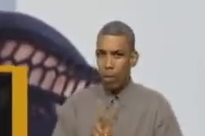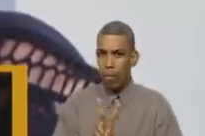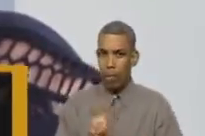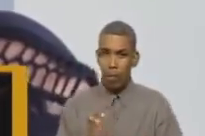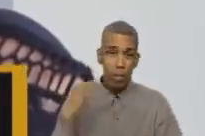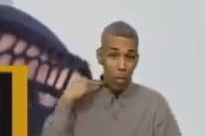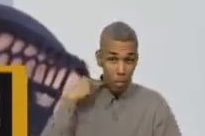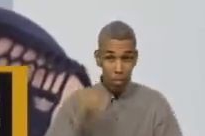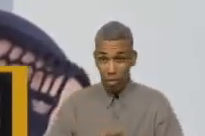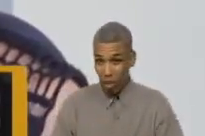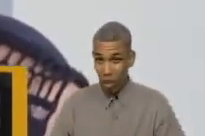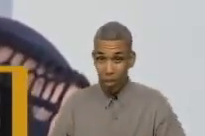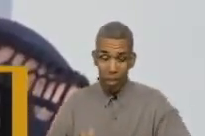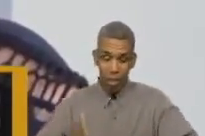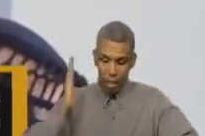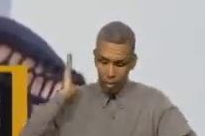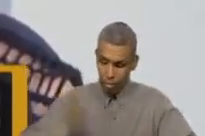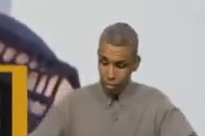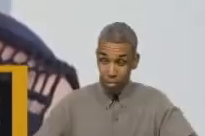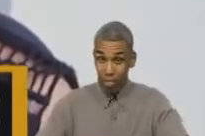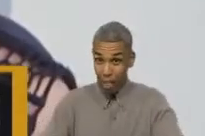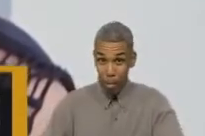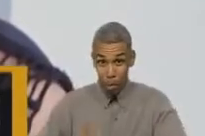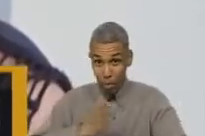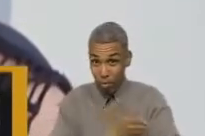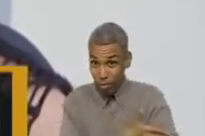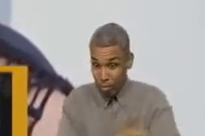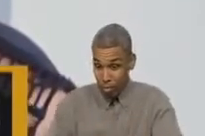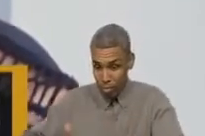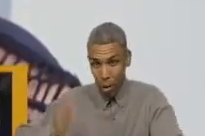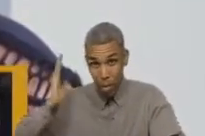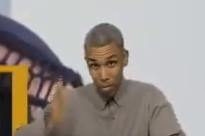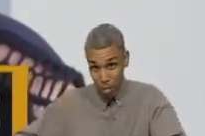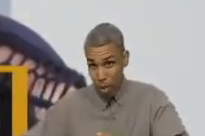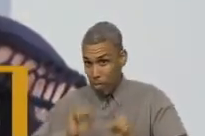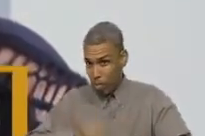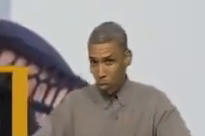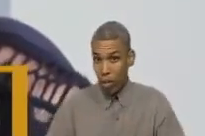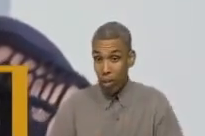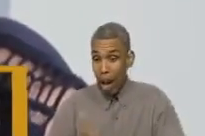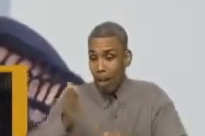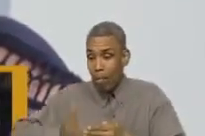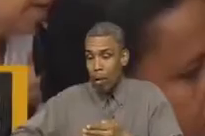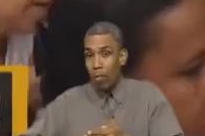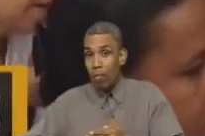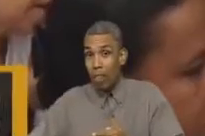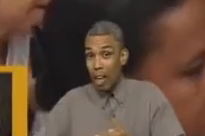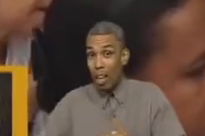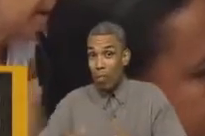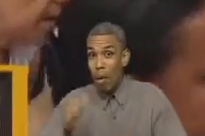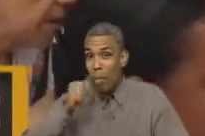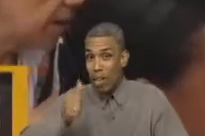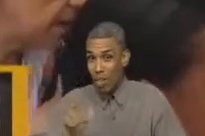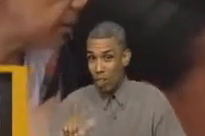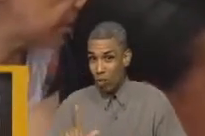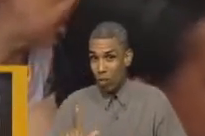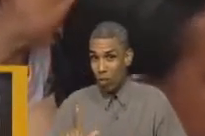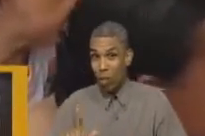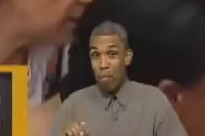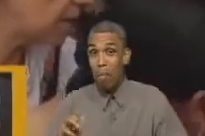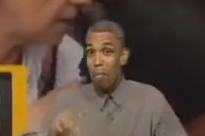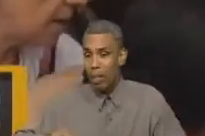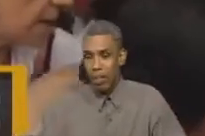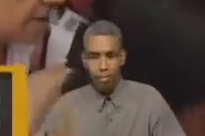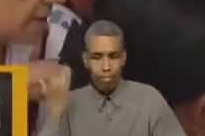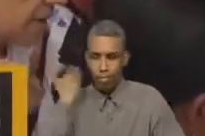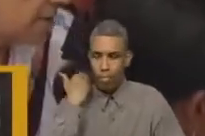para que todos los adultos mayores se acerquen a los diferentes puntos de pago que tenemos con las oficinas EFETI. Hasta el momento